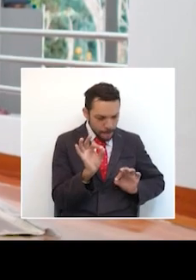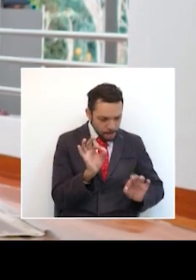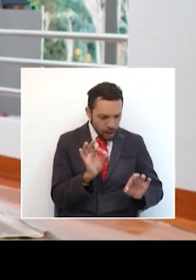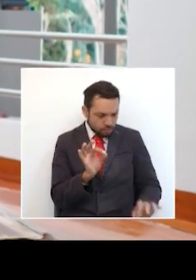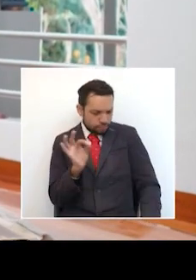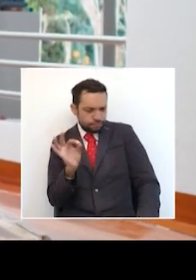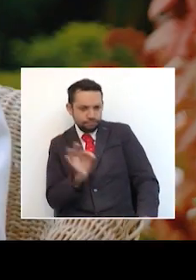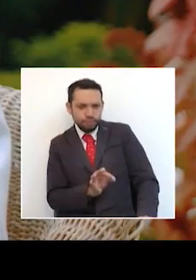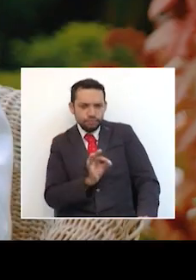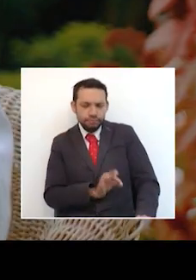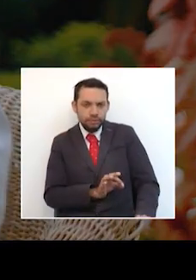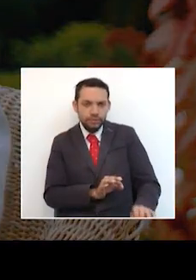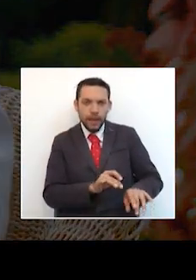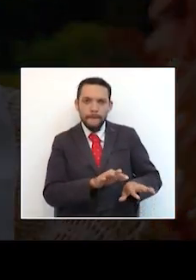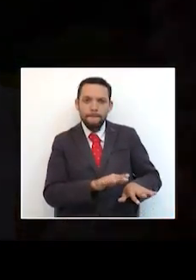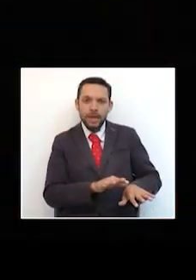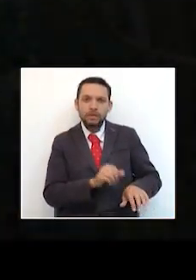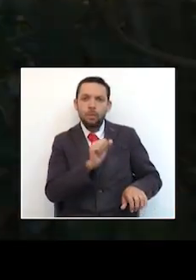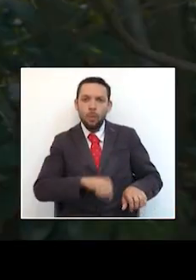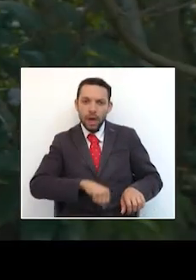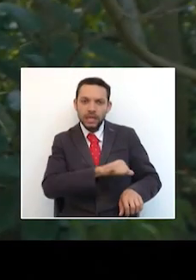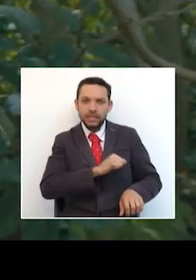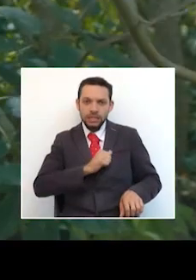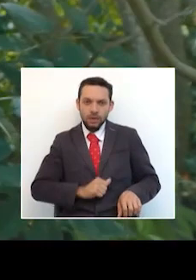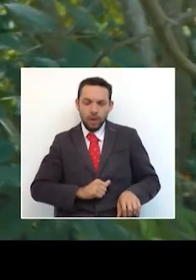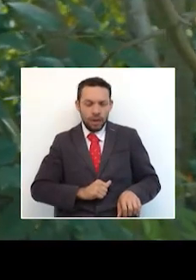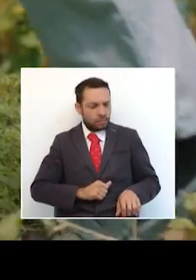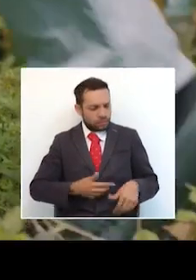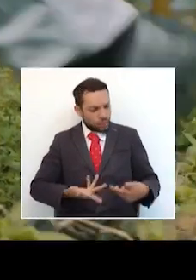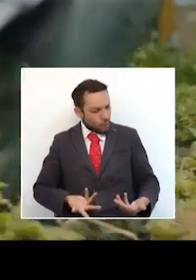así como empiezo a descubrir vacíos.